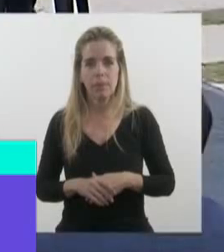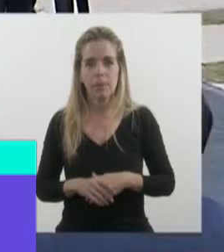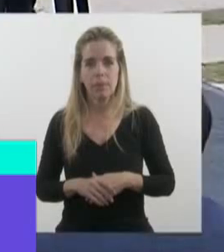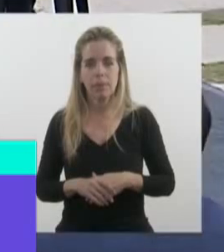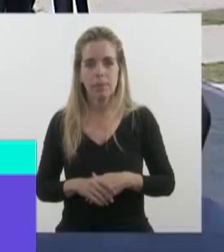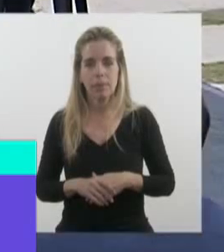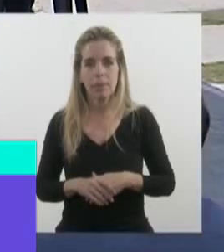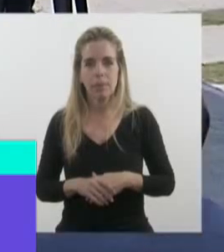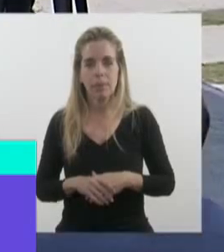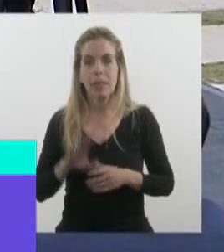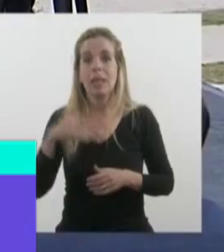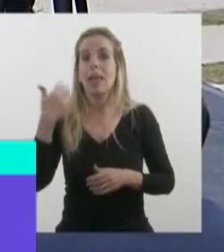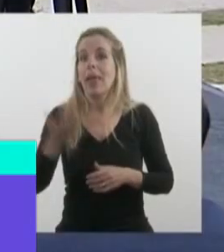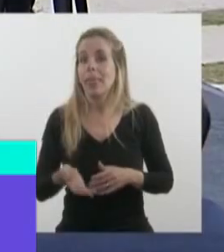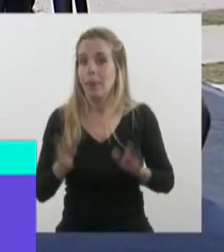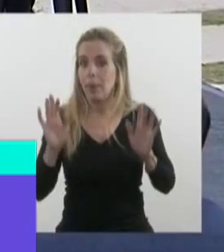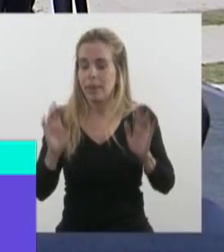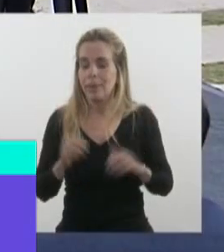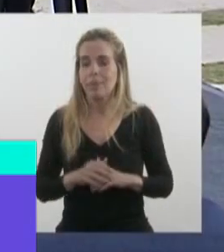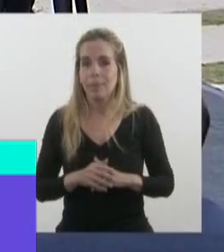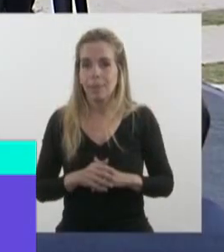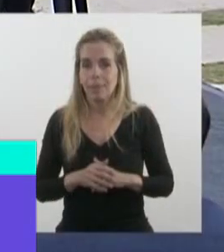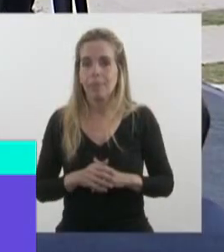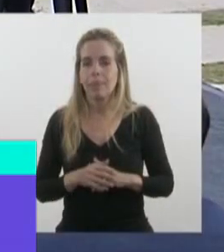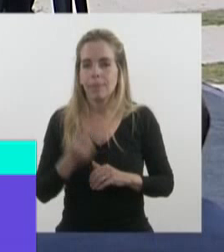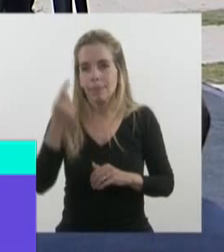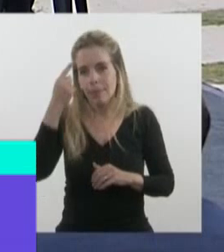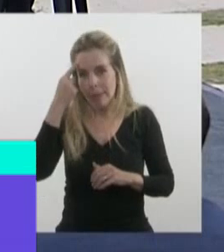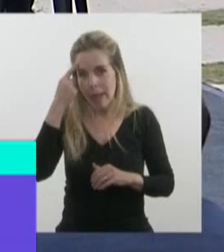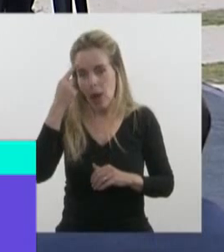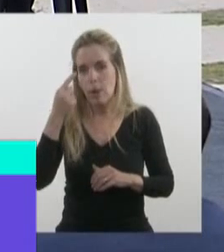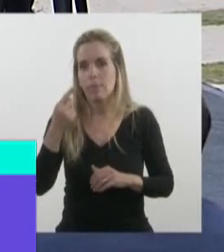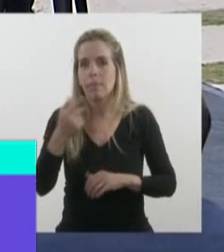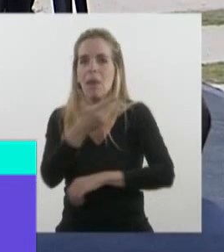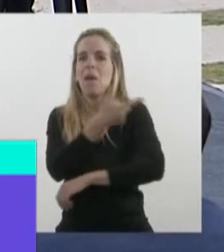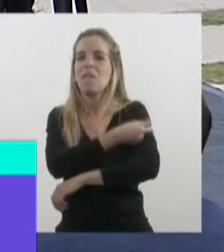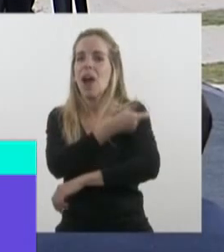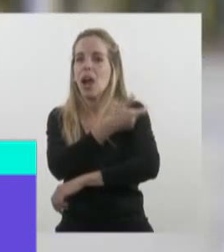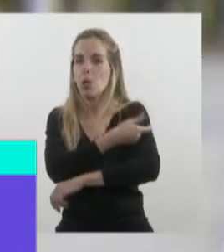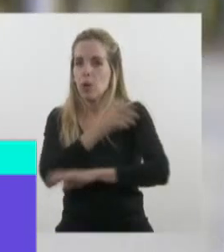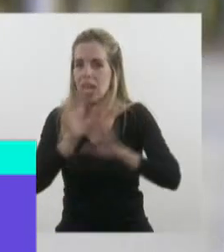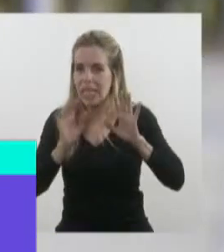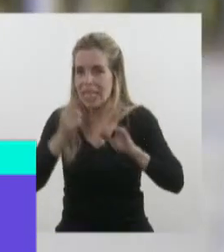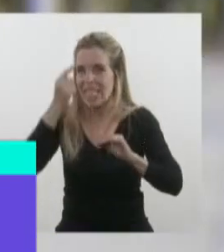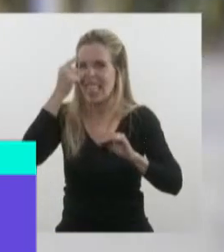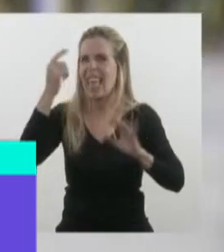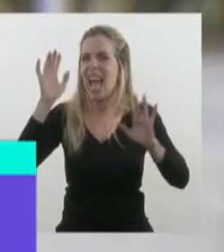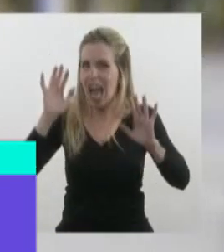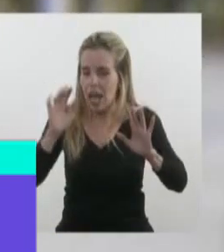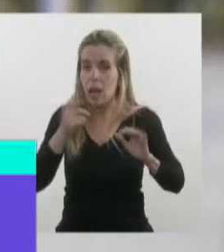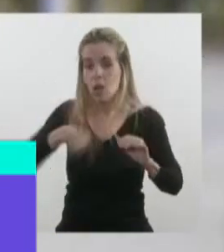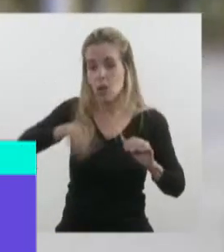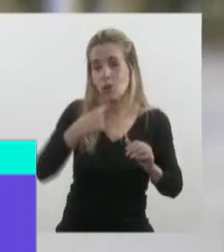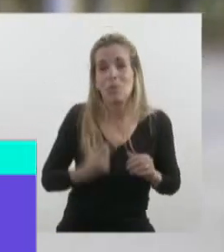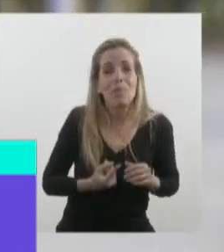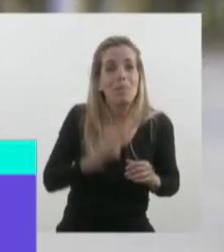Y después, cuando empezaron a aflorar la idea de que había vacunas, fuimos los primeros en ir a buscar las vacunas